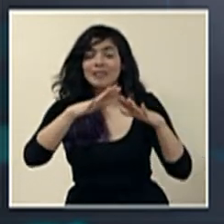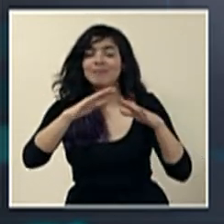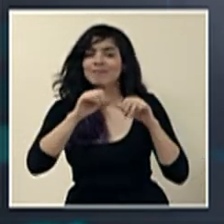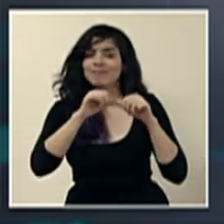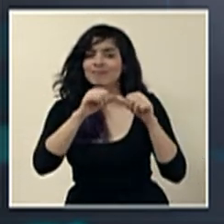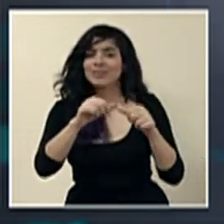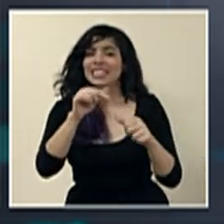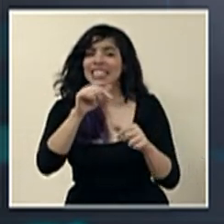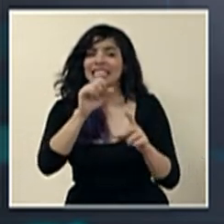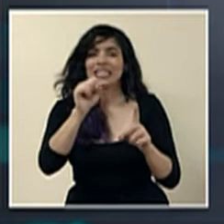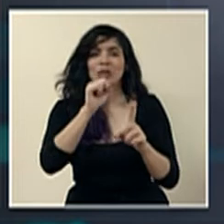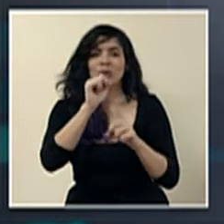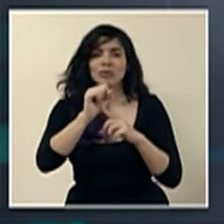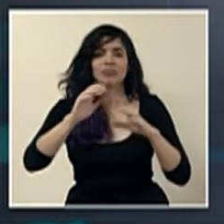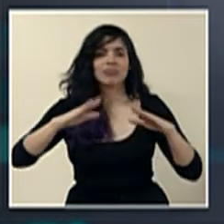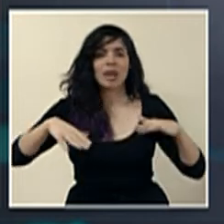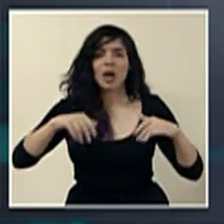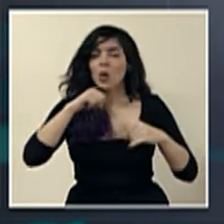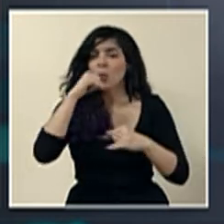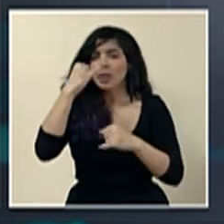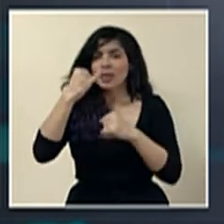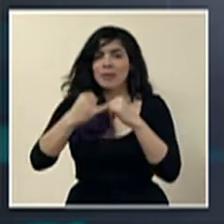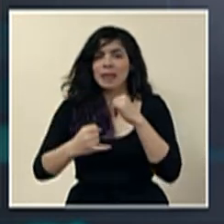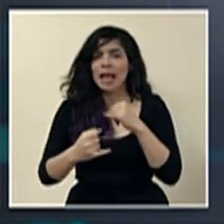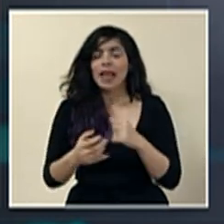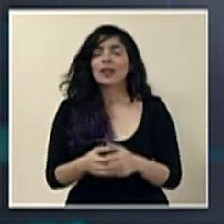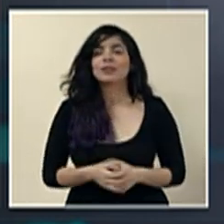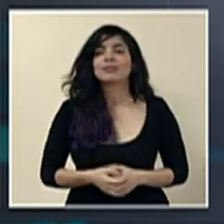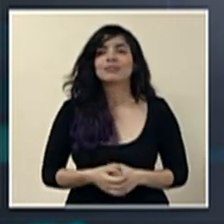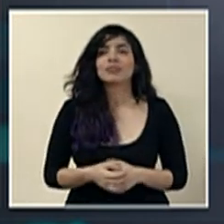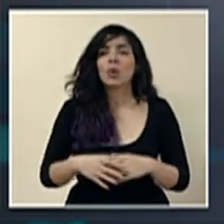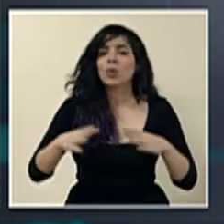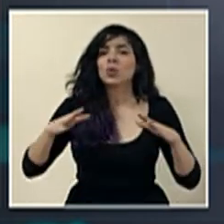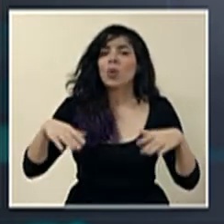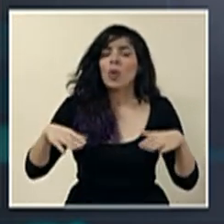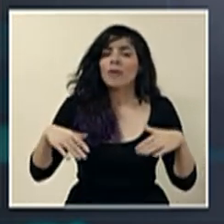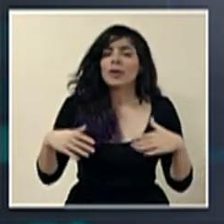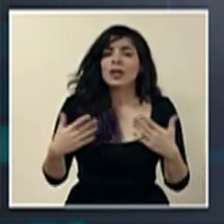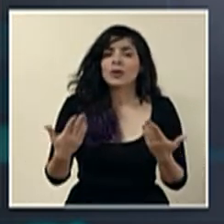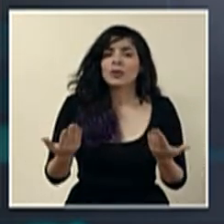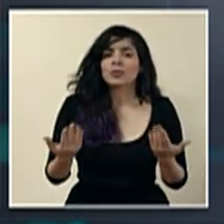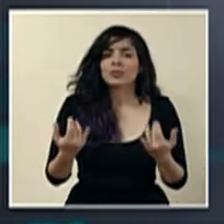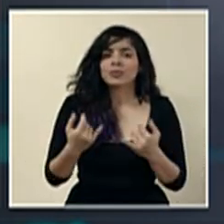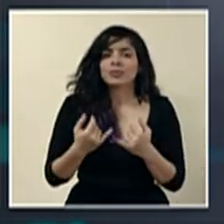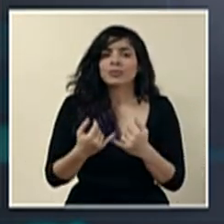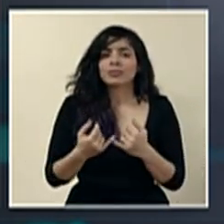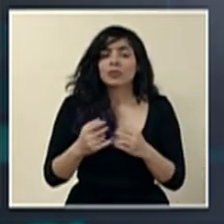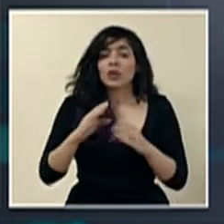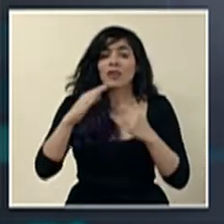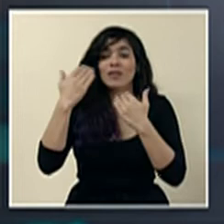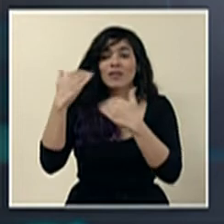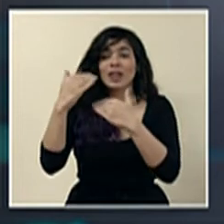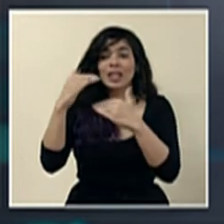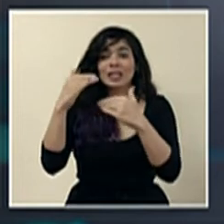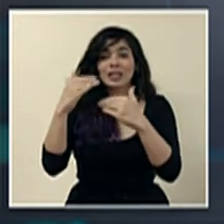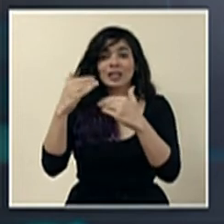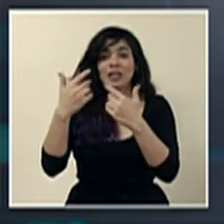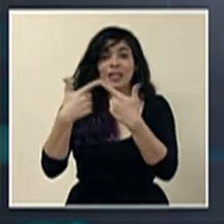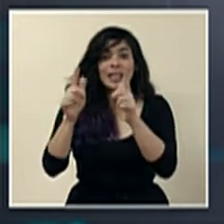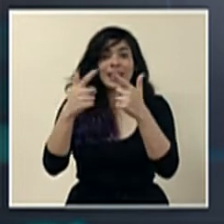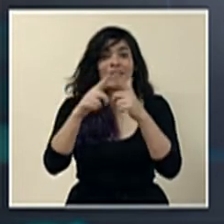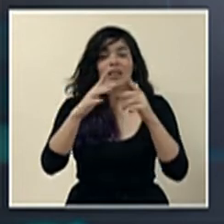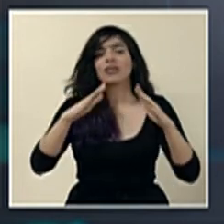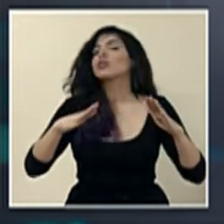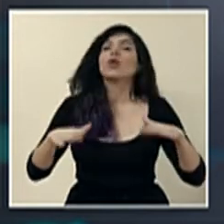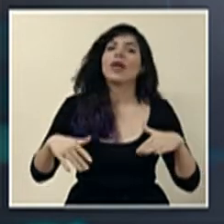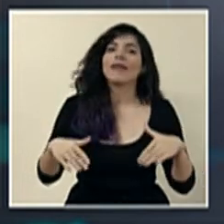Este evento no ha terminado, no se han levantado todas las restricciones